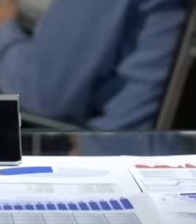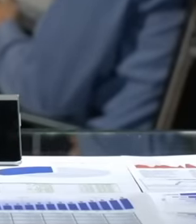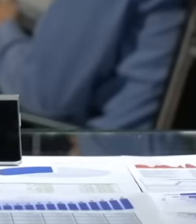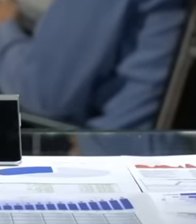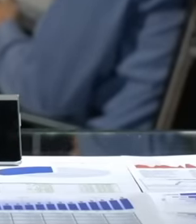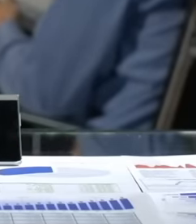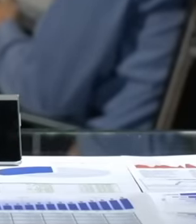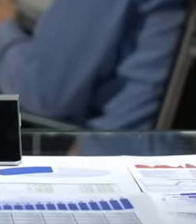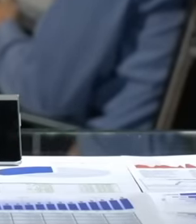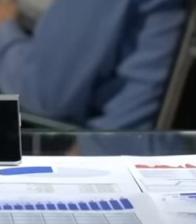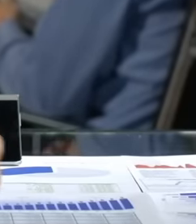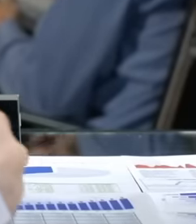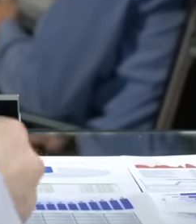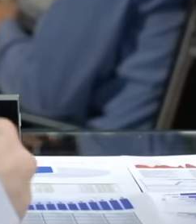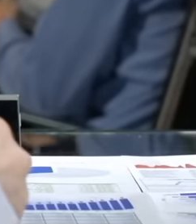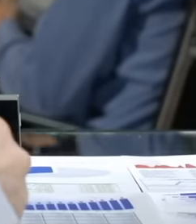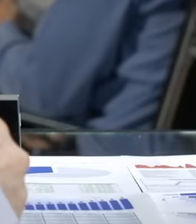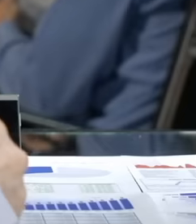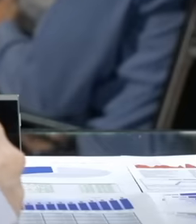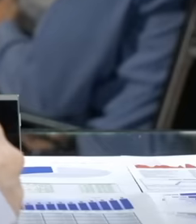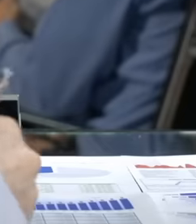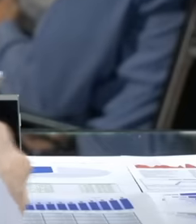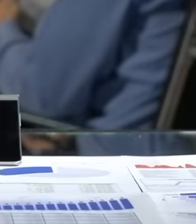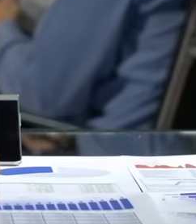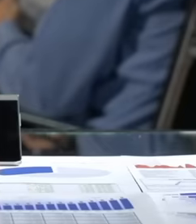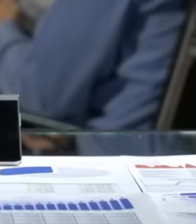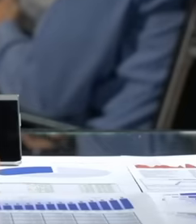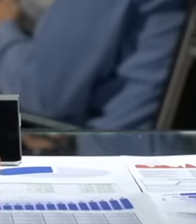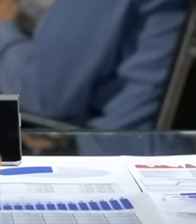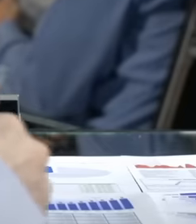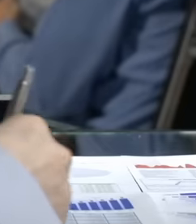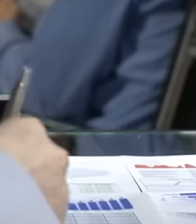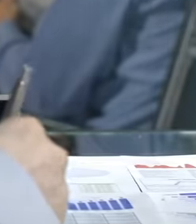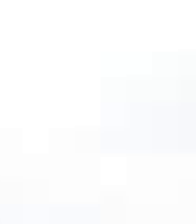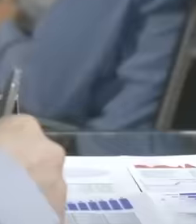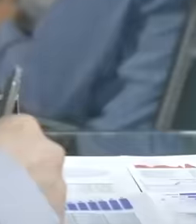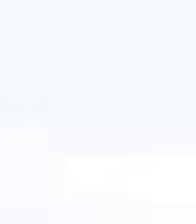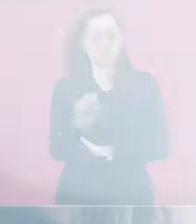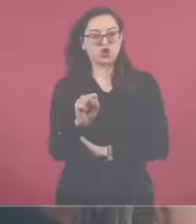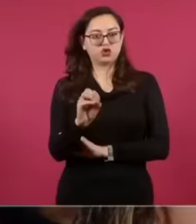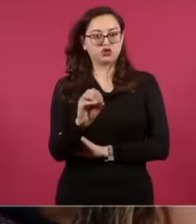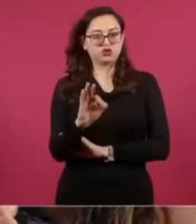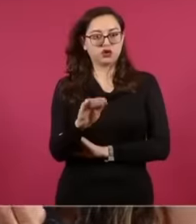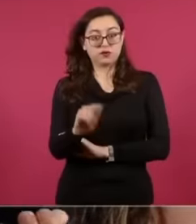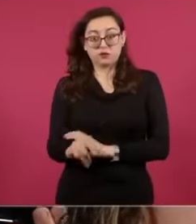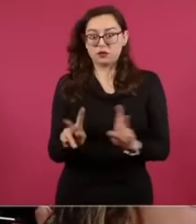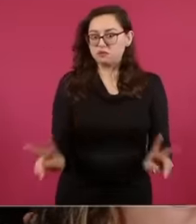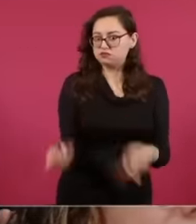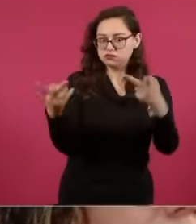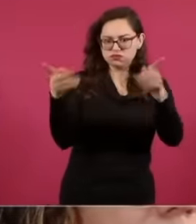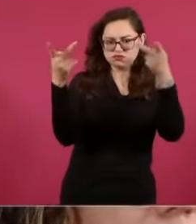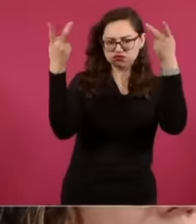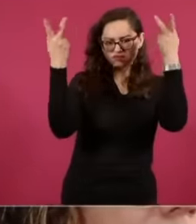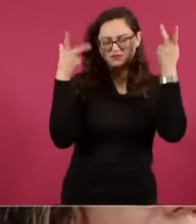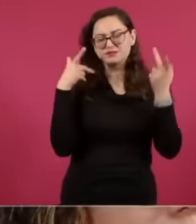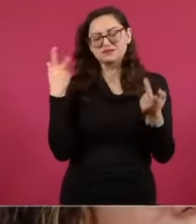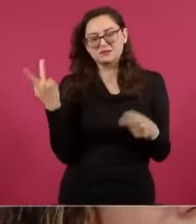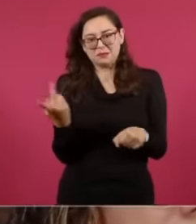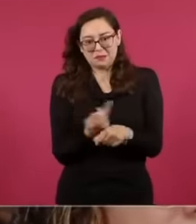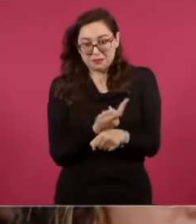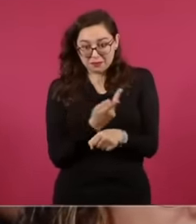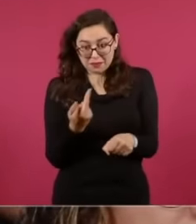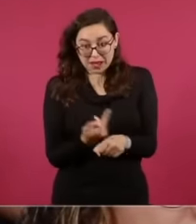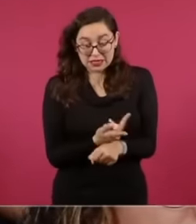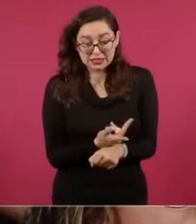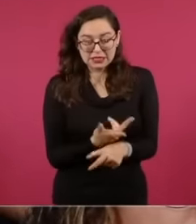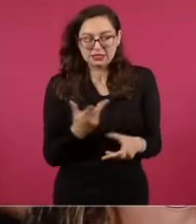de Microsoft. Entonces, presidente, pues ahorita como está la desinformación en algunos medios y